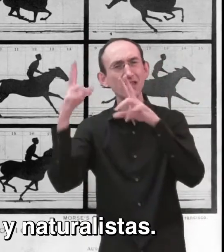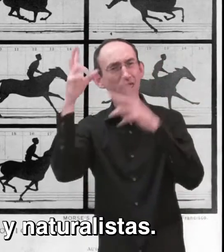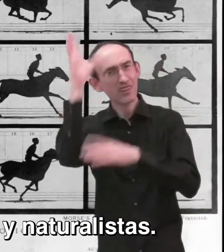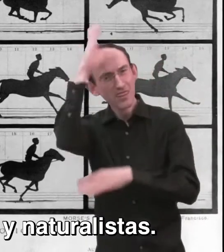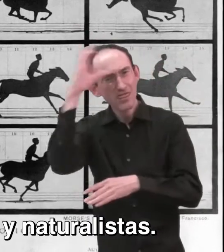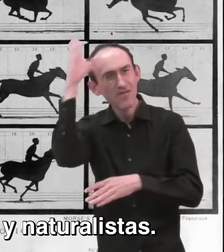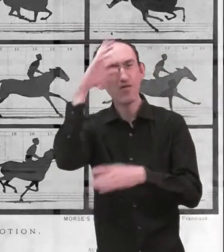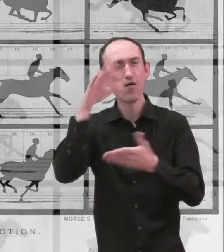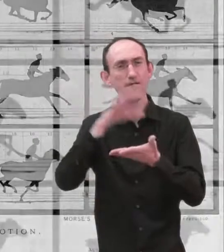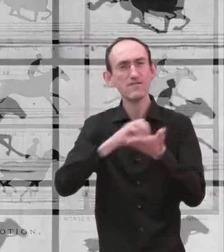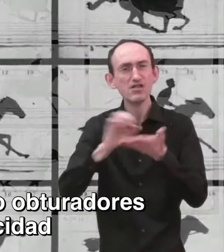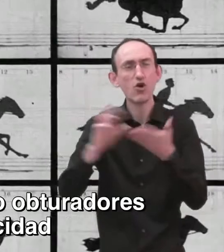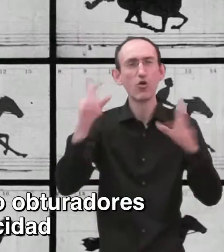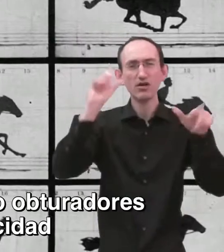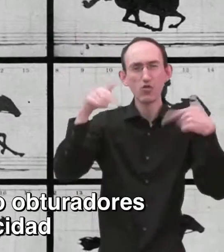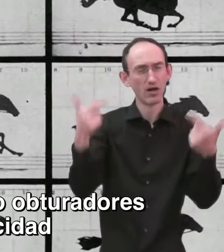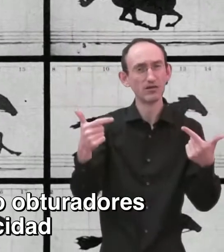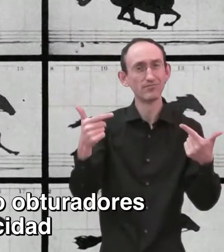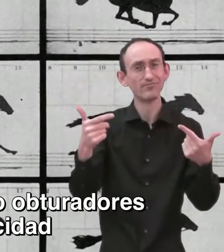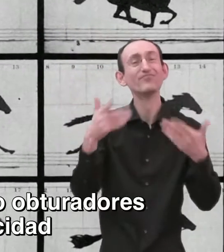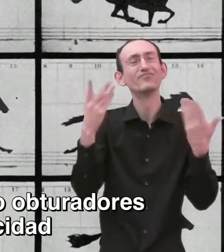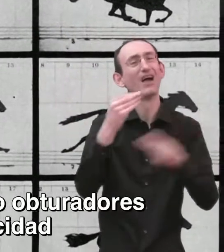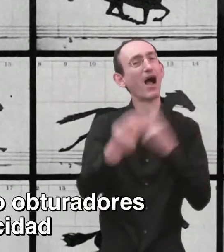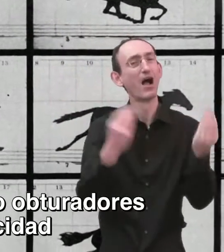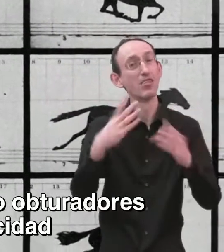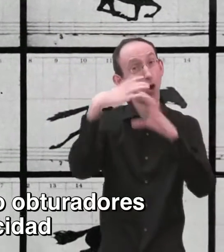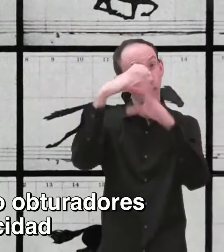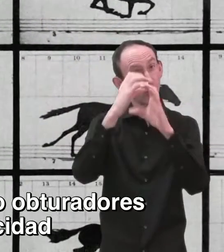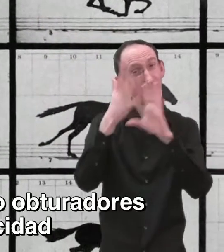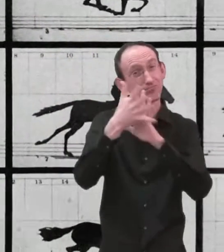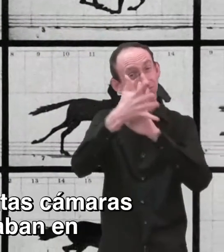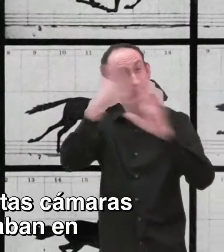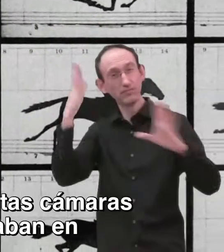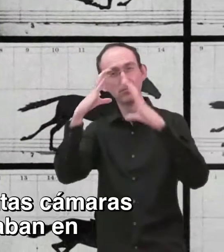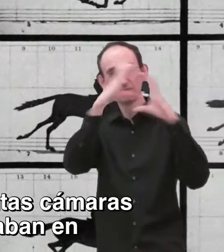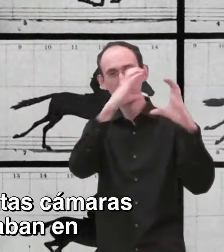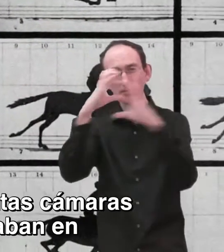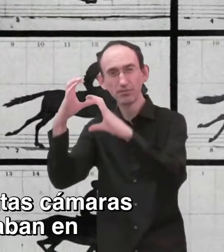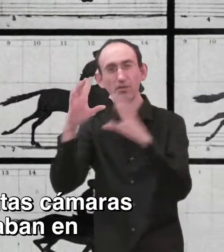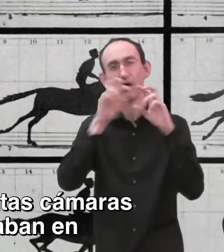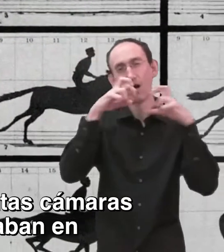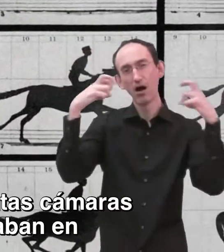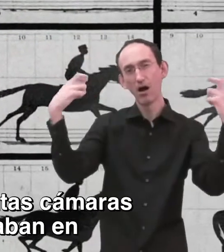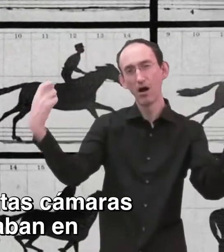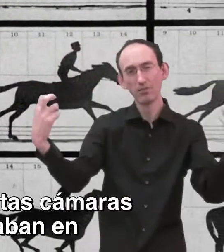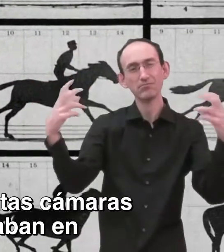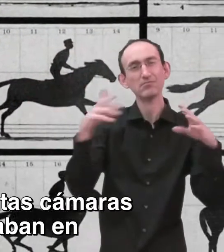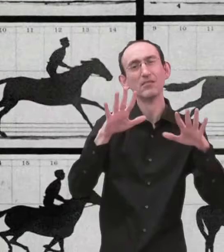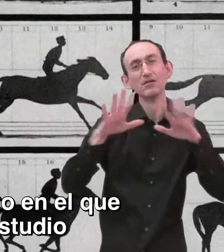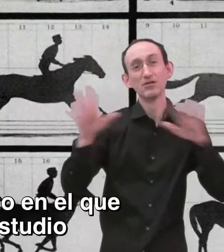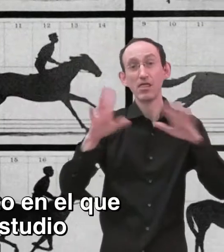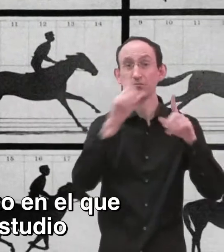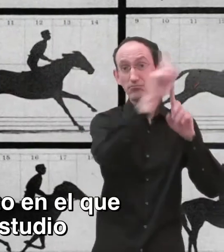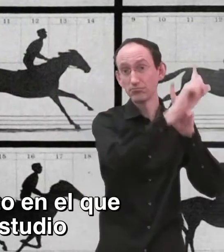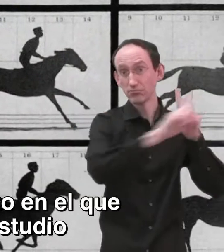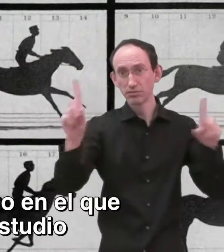y naturalistas. Perfeccionó para ello obturadores de alta velocidad instalados en distintas cámaras que se accionaban